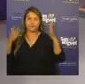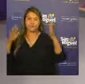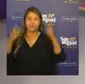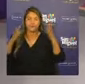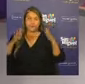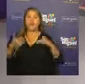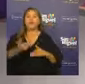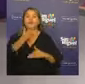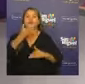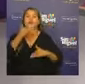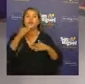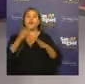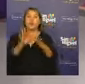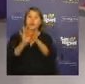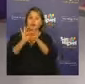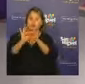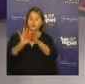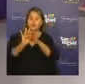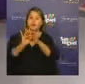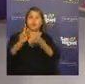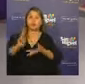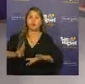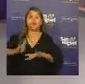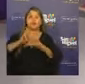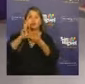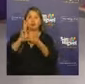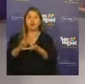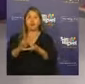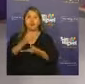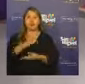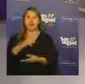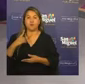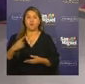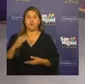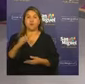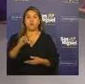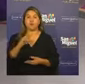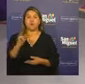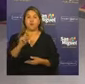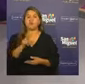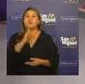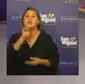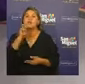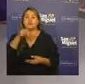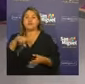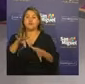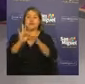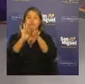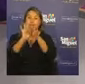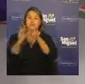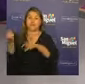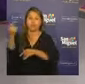Y también agradecemos al representante del diputado Cristian Moreira. Gracias por venir.